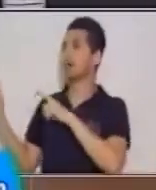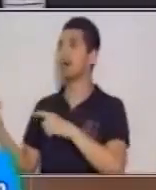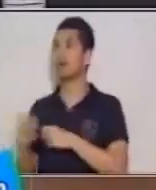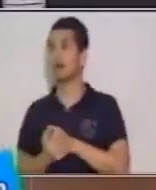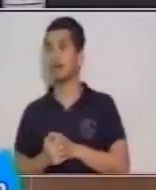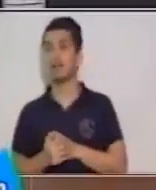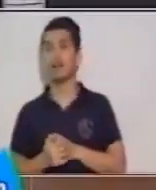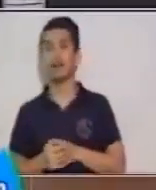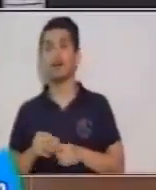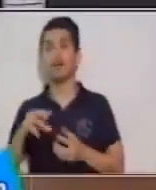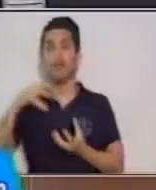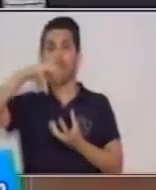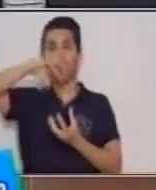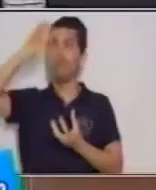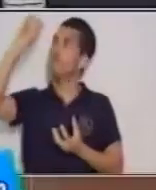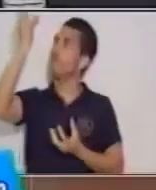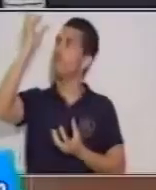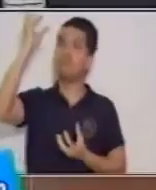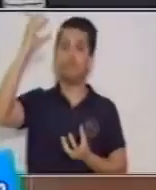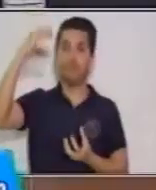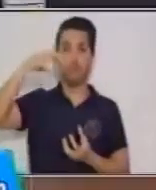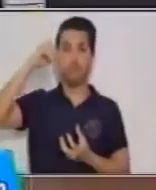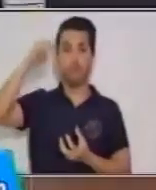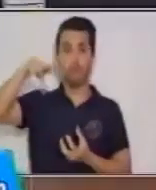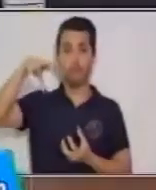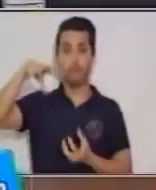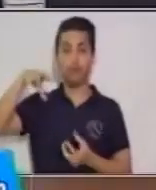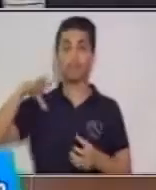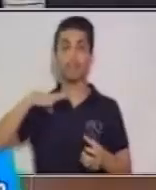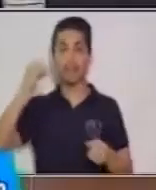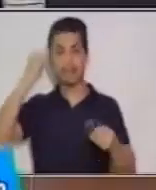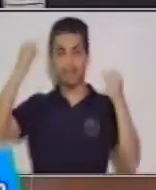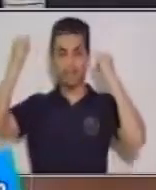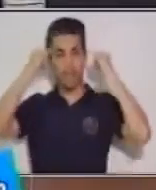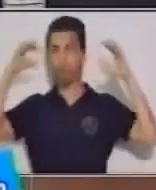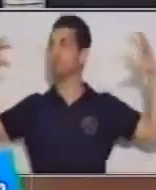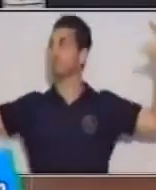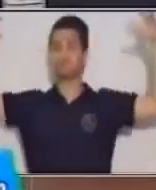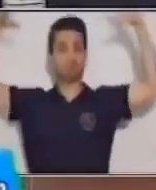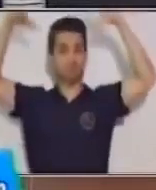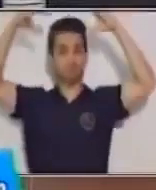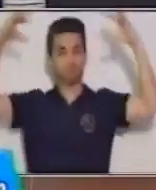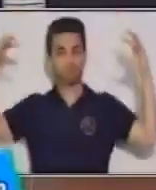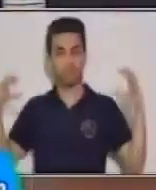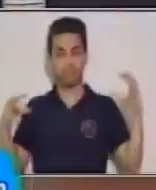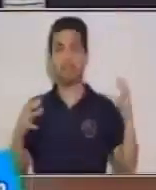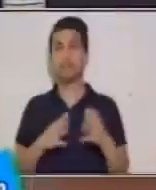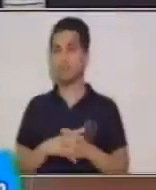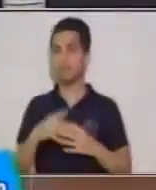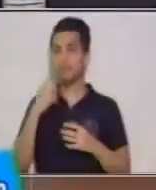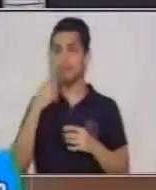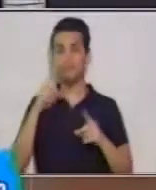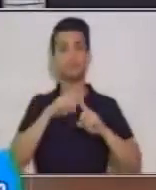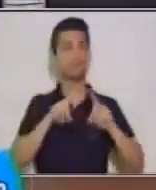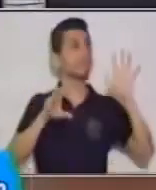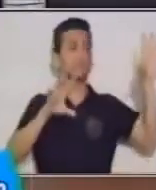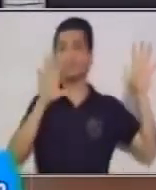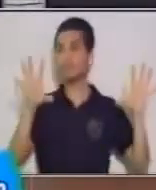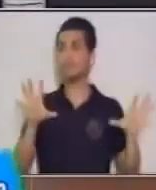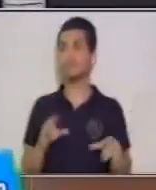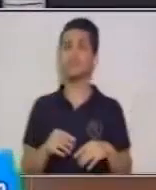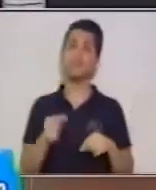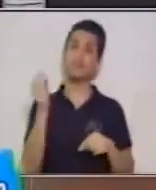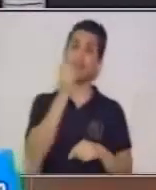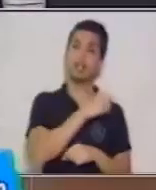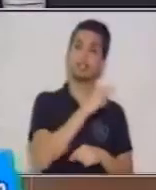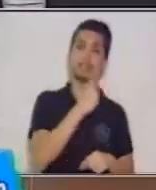de un foco con las ideas a su alrededor. Si te das cuenta, la diferencia de ambos, que aquí solo van los